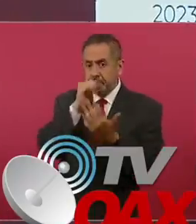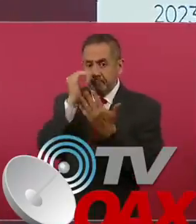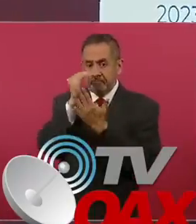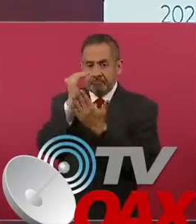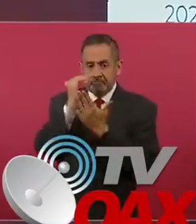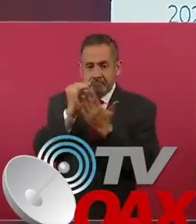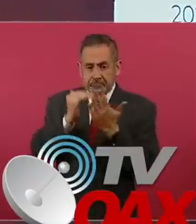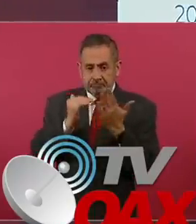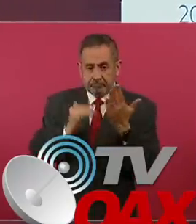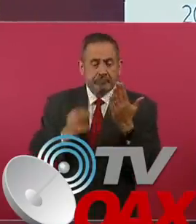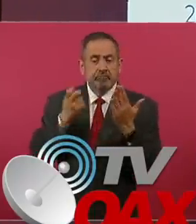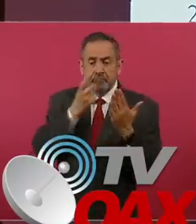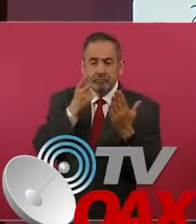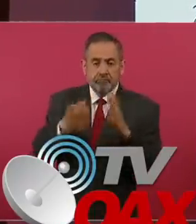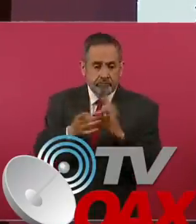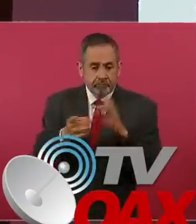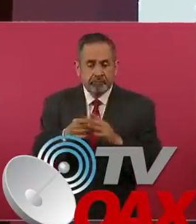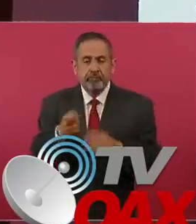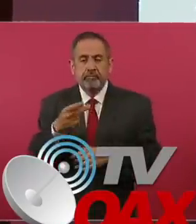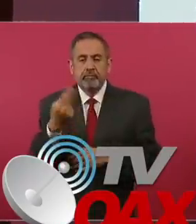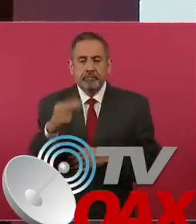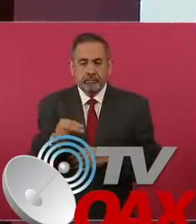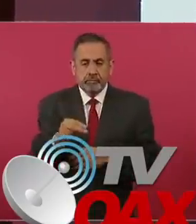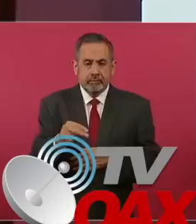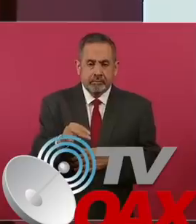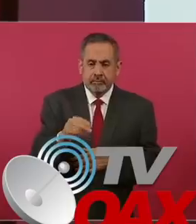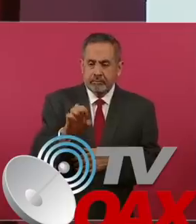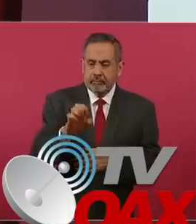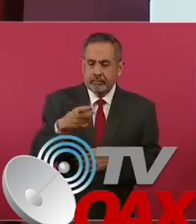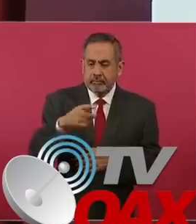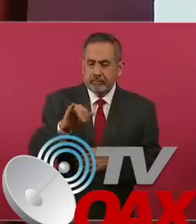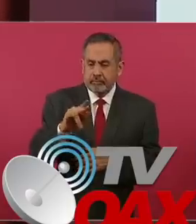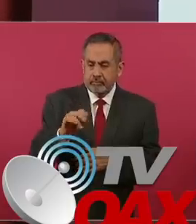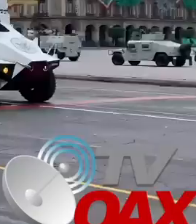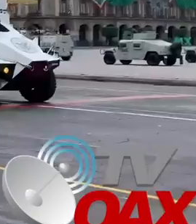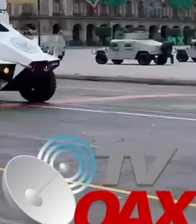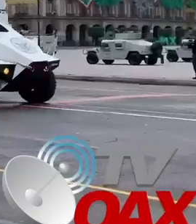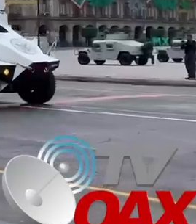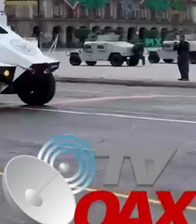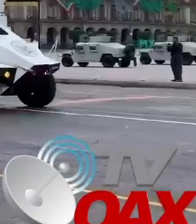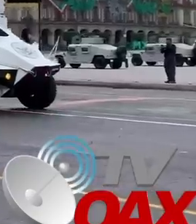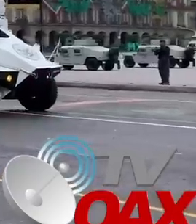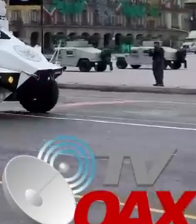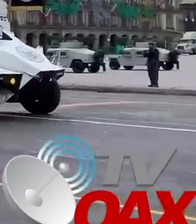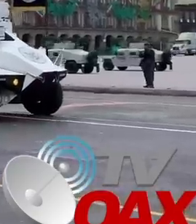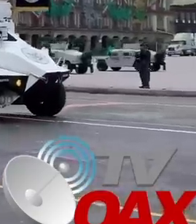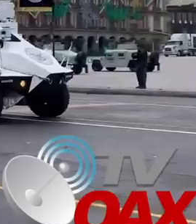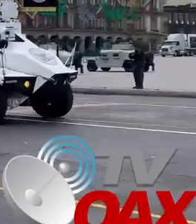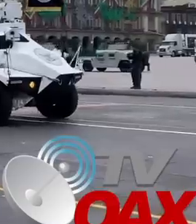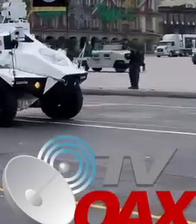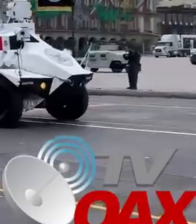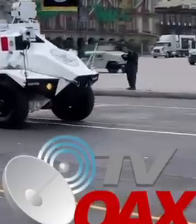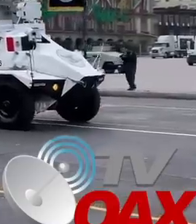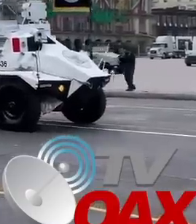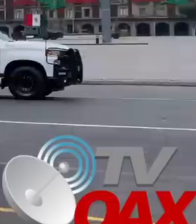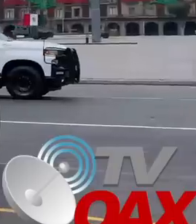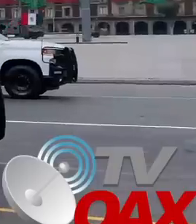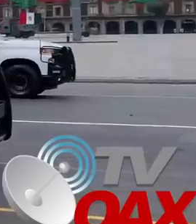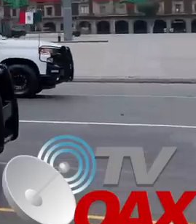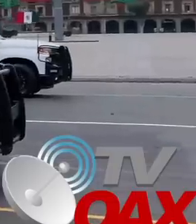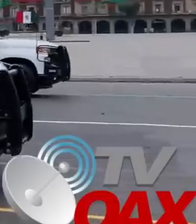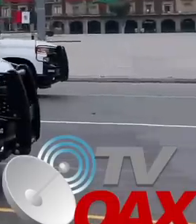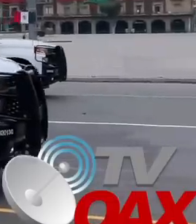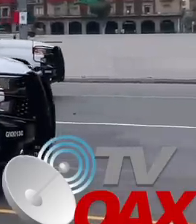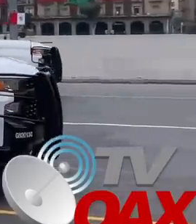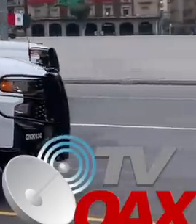indican y denominada equipamiento y obra pública para contribuir a las operaciones del orden interior